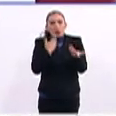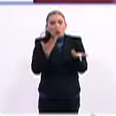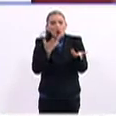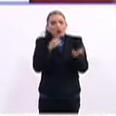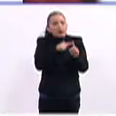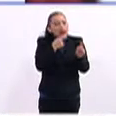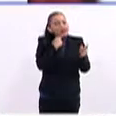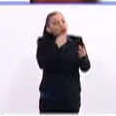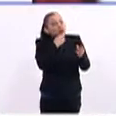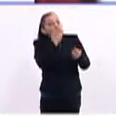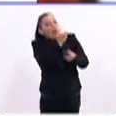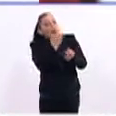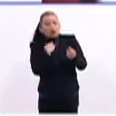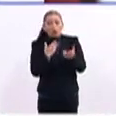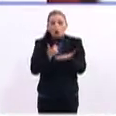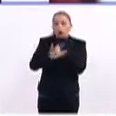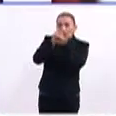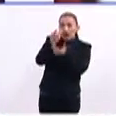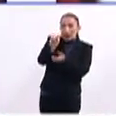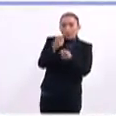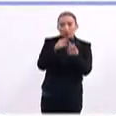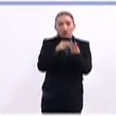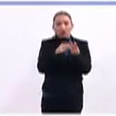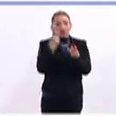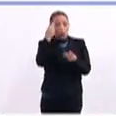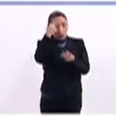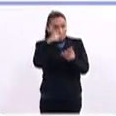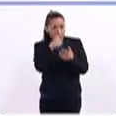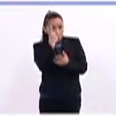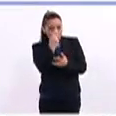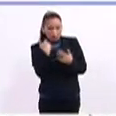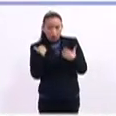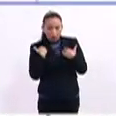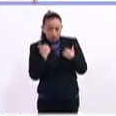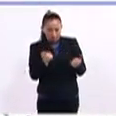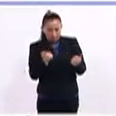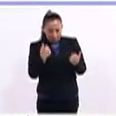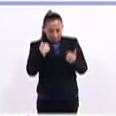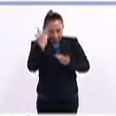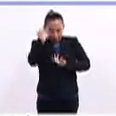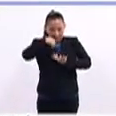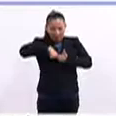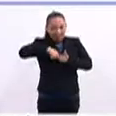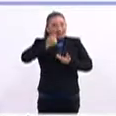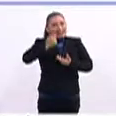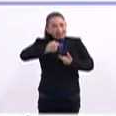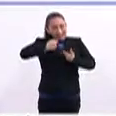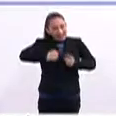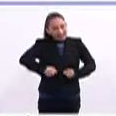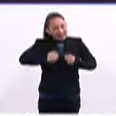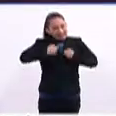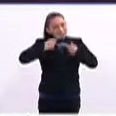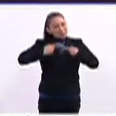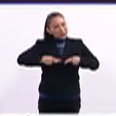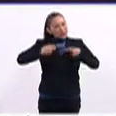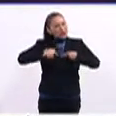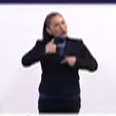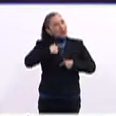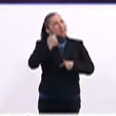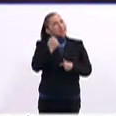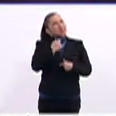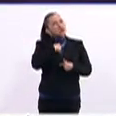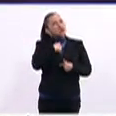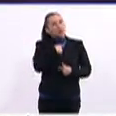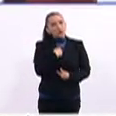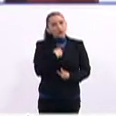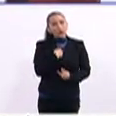digo. Yo creo que es la comprensión de quiénes somos como individuos y